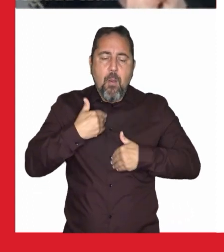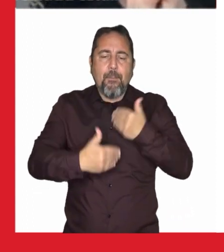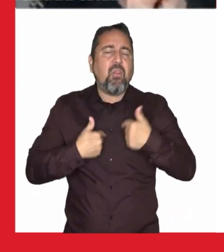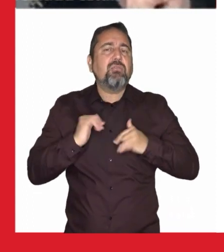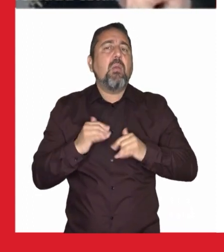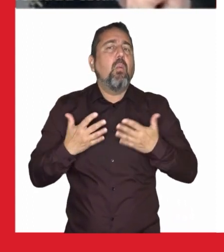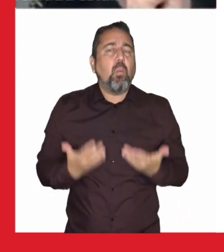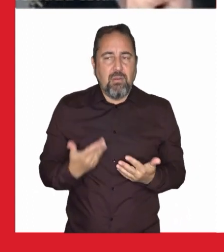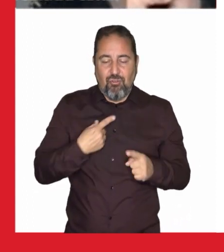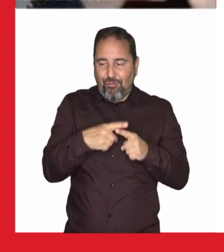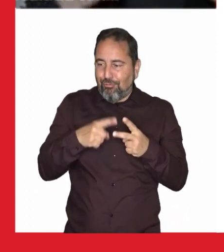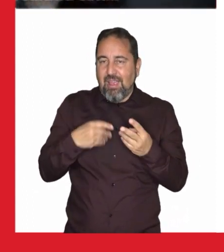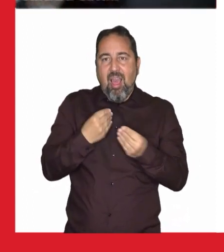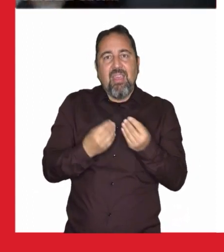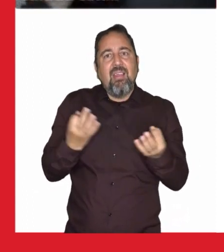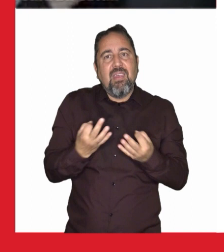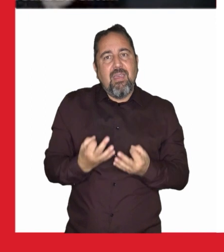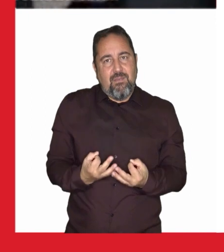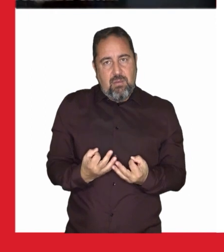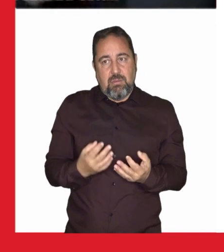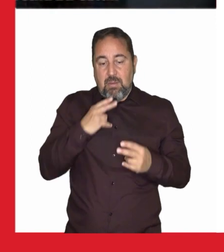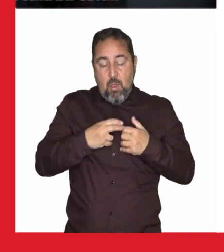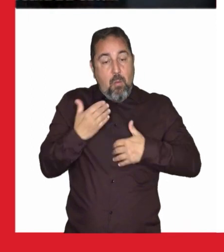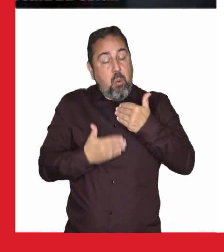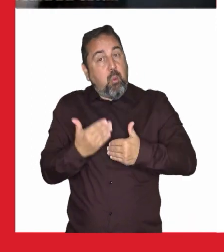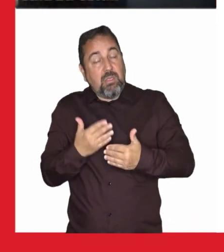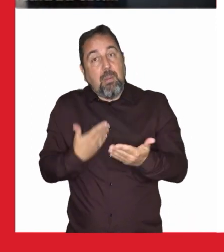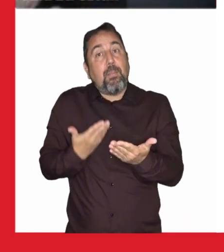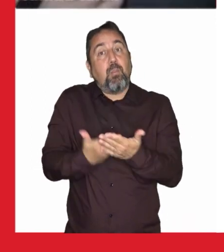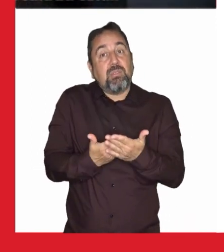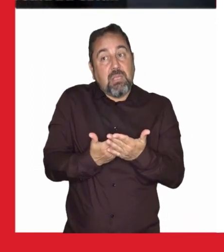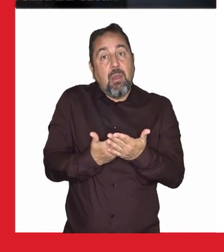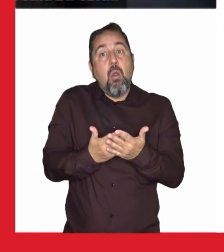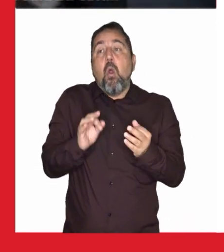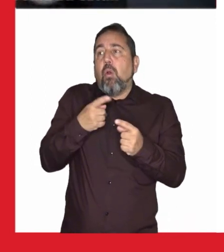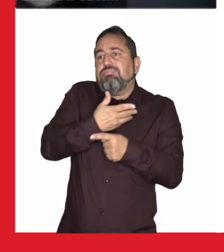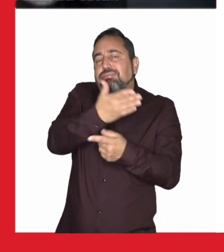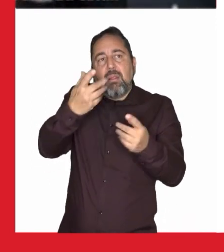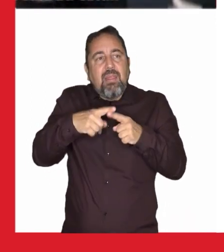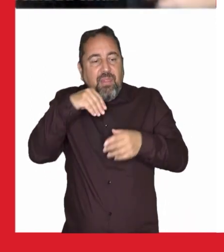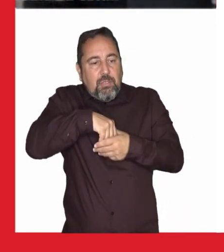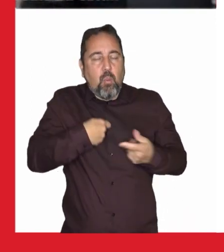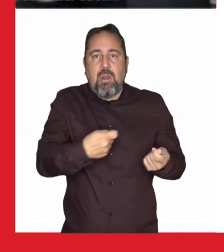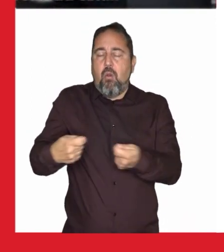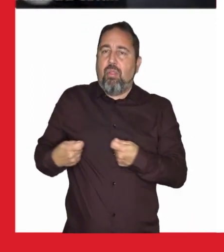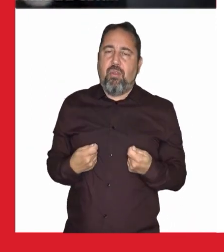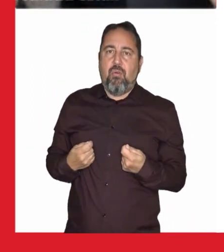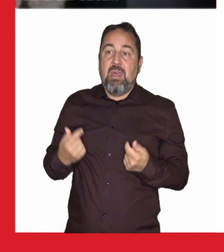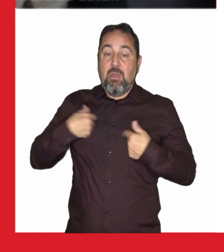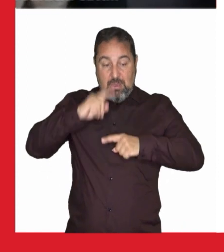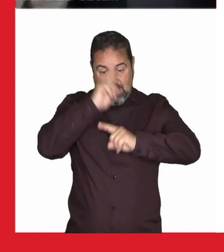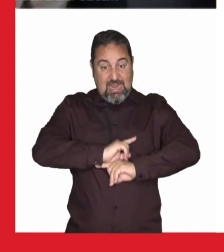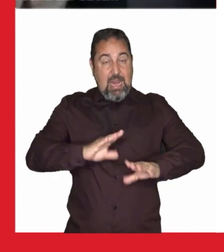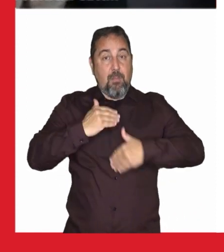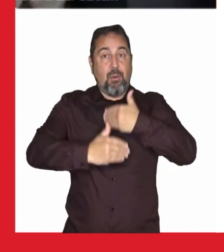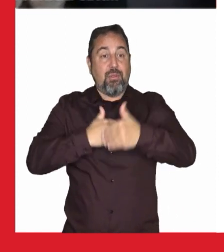primero que tienes que tener claro es qué procesos tengo, es decir, qué cosas tengo que hacer, tanto para producir la propuesta de valor como para todo lo demás